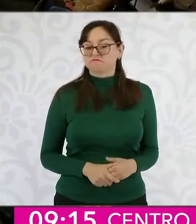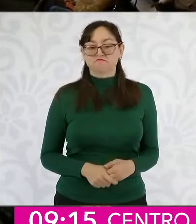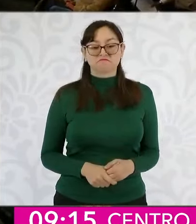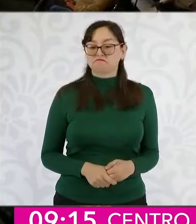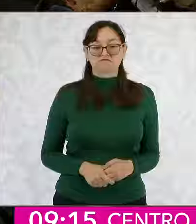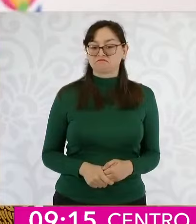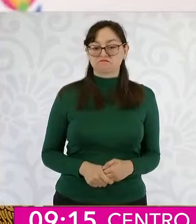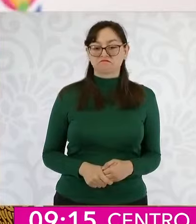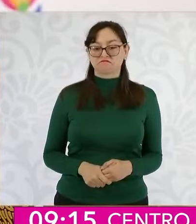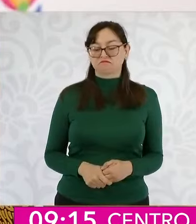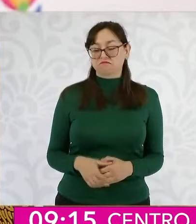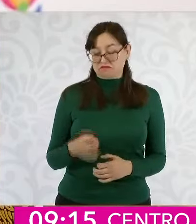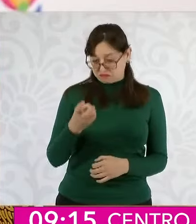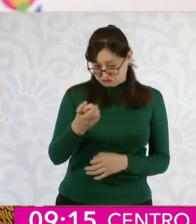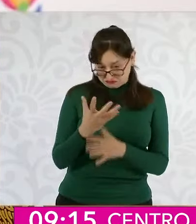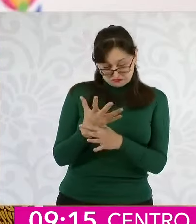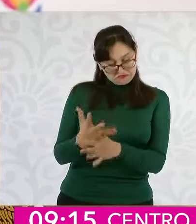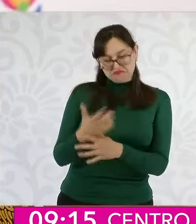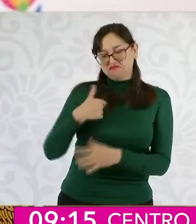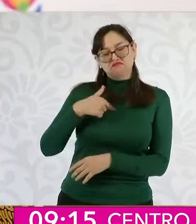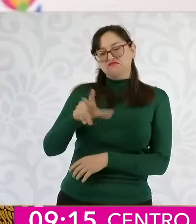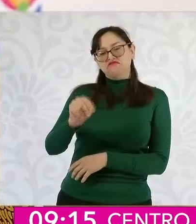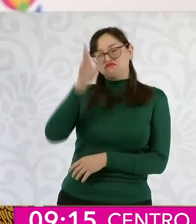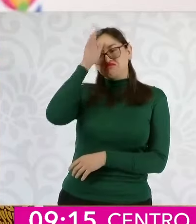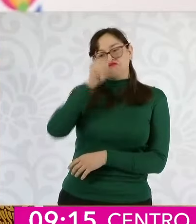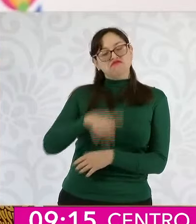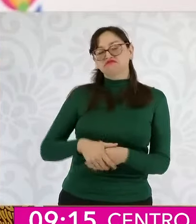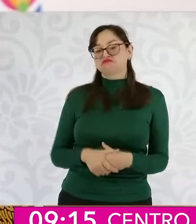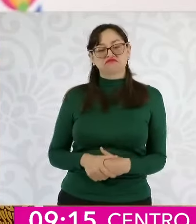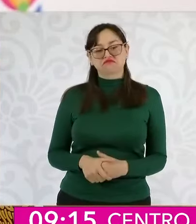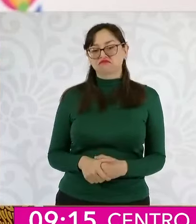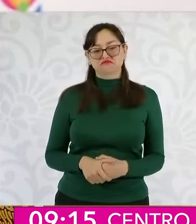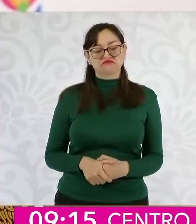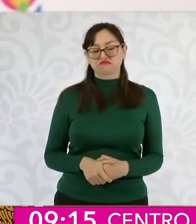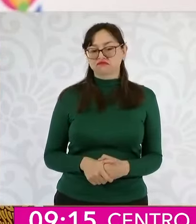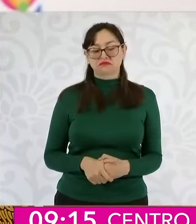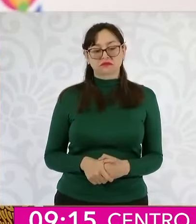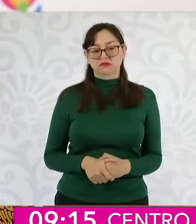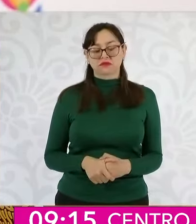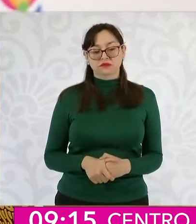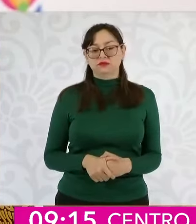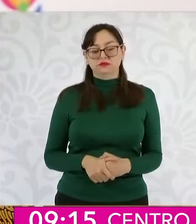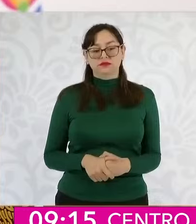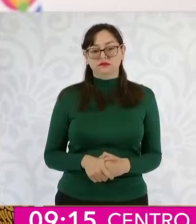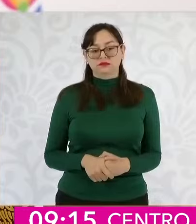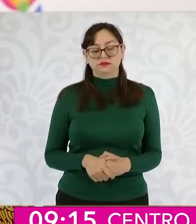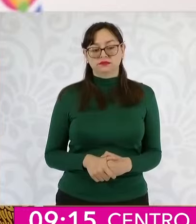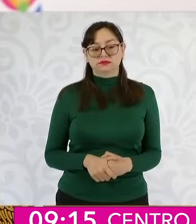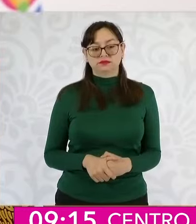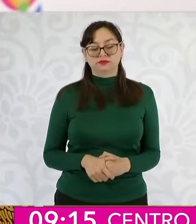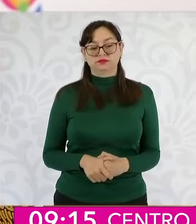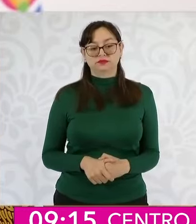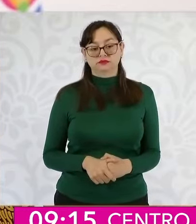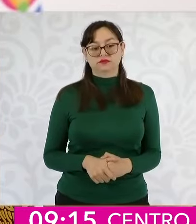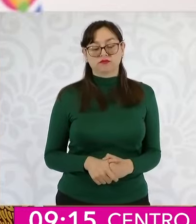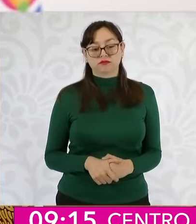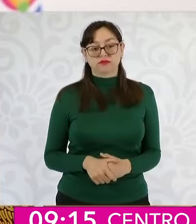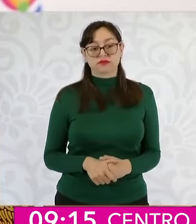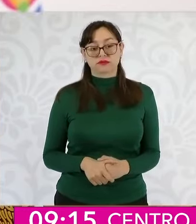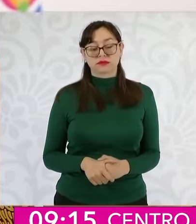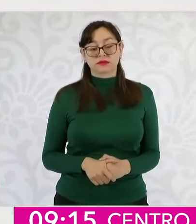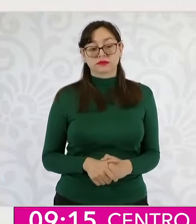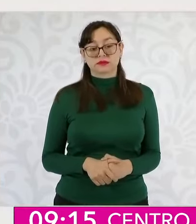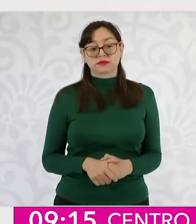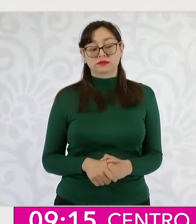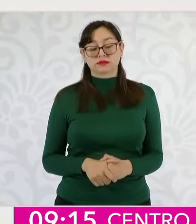con la visión que mencionas. Y la estrategia de